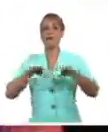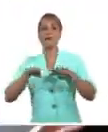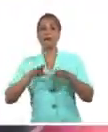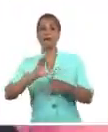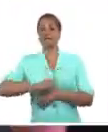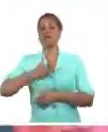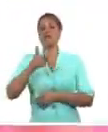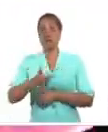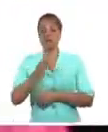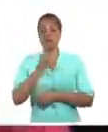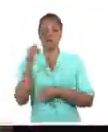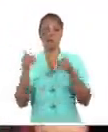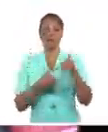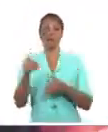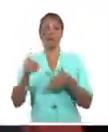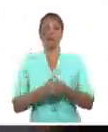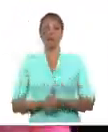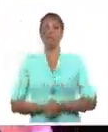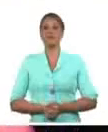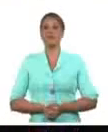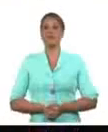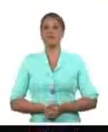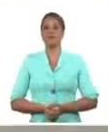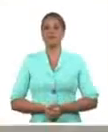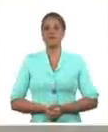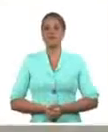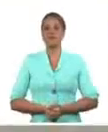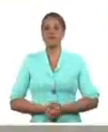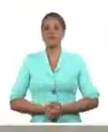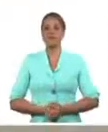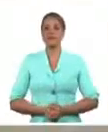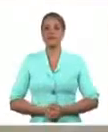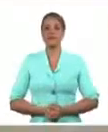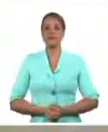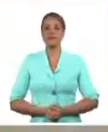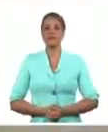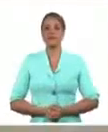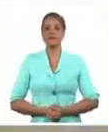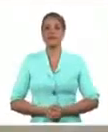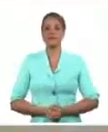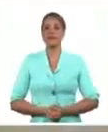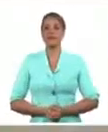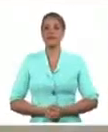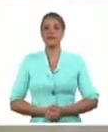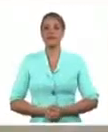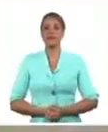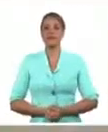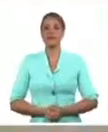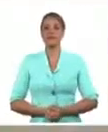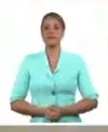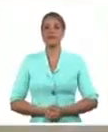y escenarios. En Camagüey, Aimea Amargos, Sistema Informativo de la Televisión